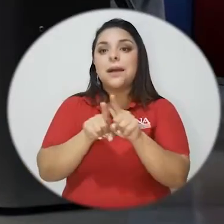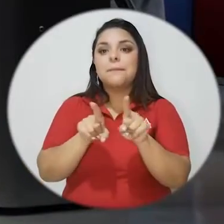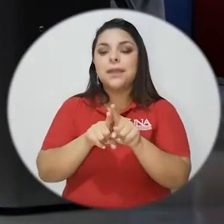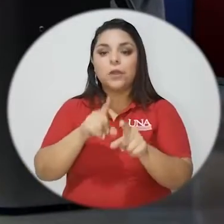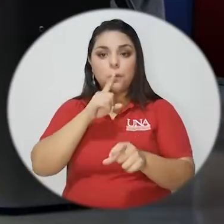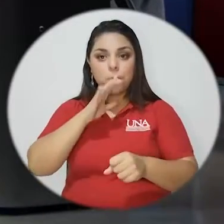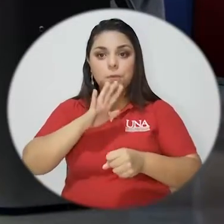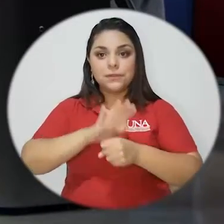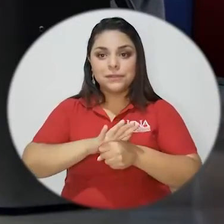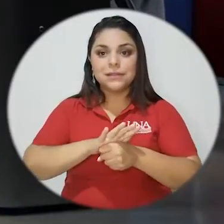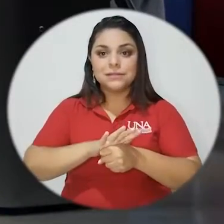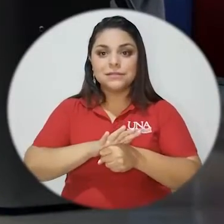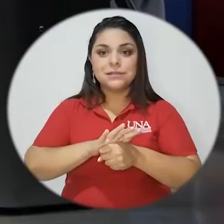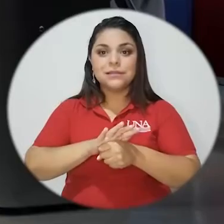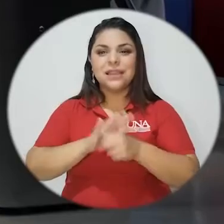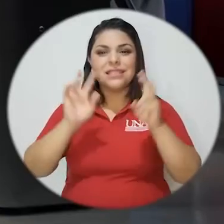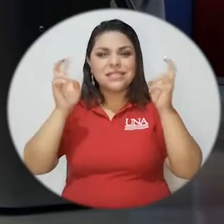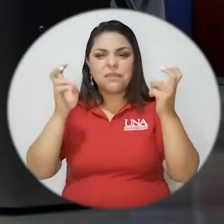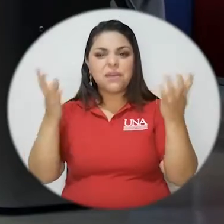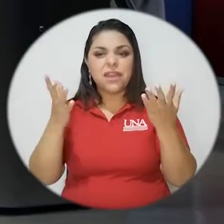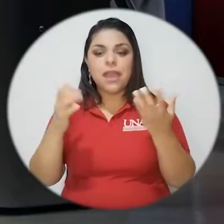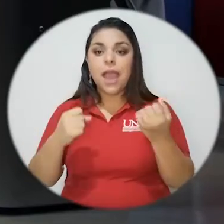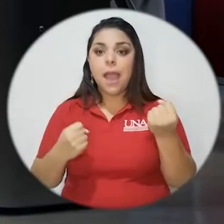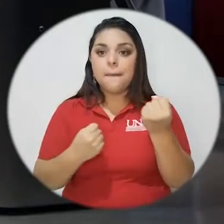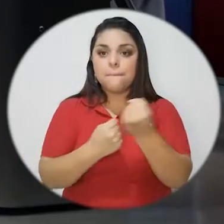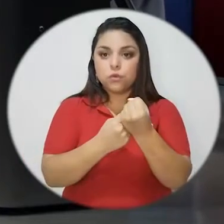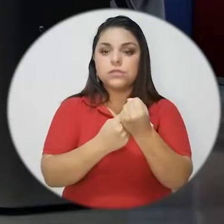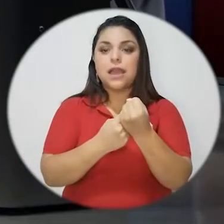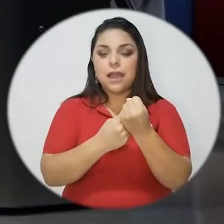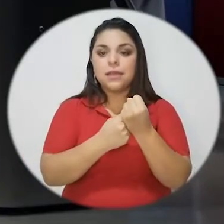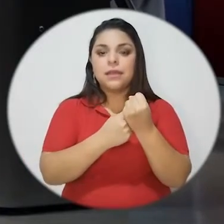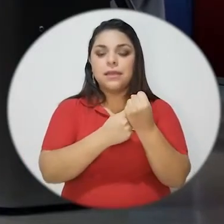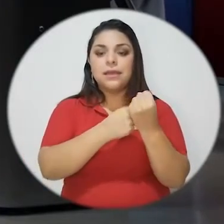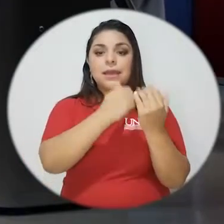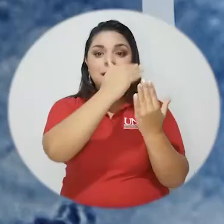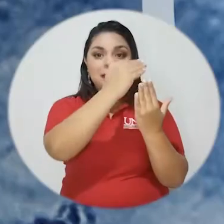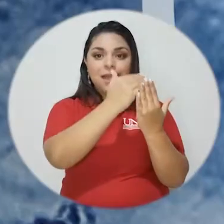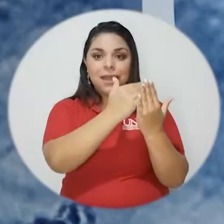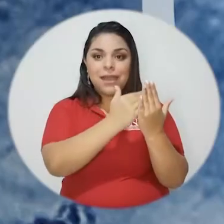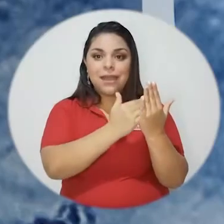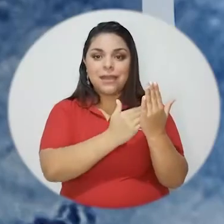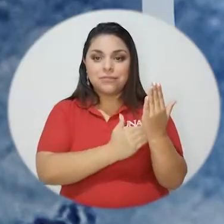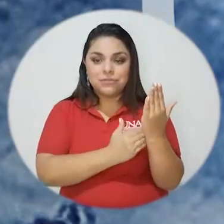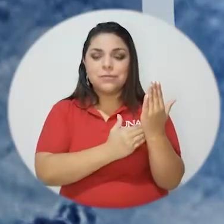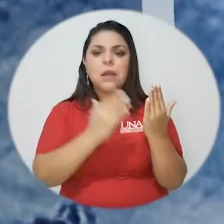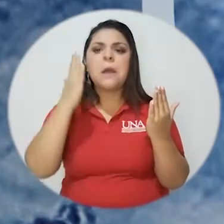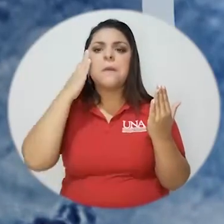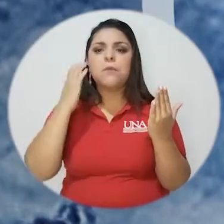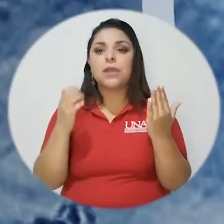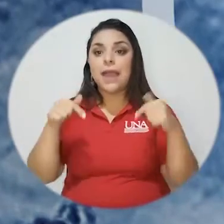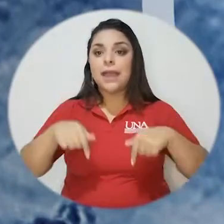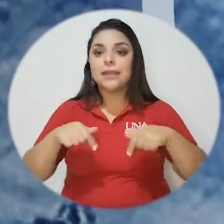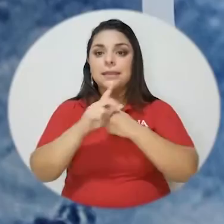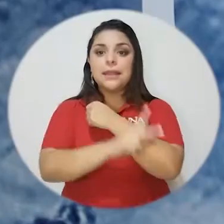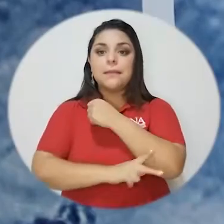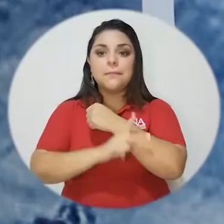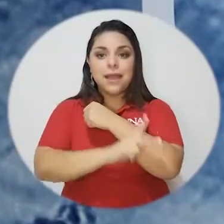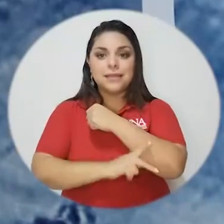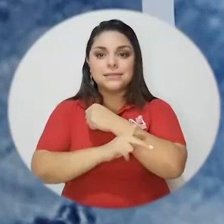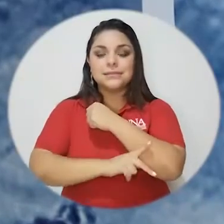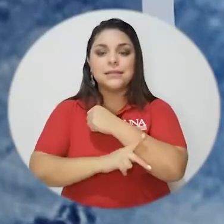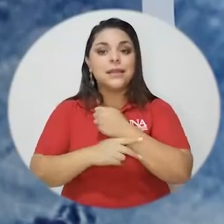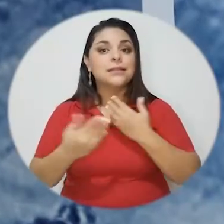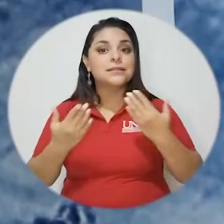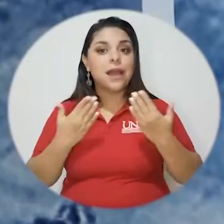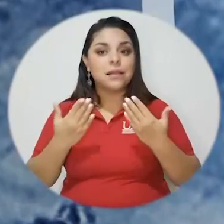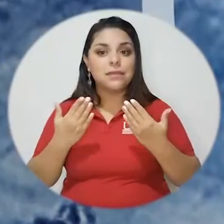también comprometerse con el tema de apoyar el registro, porque también estamos teniendo aquí en el